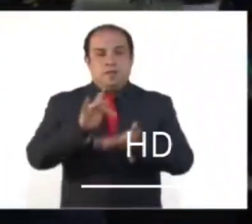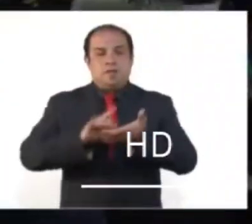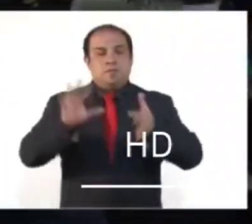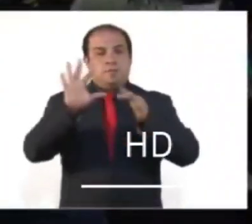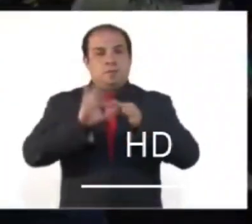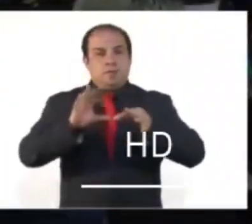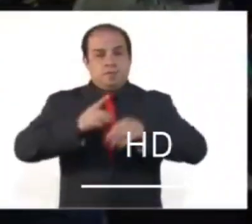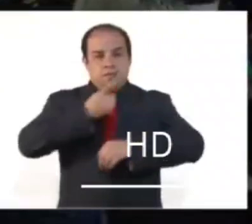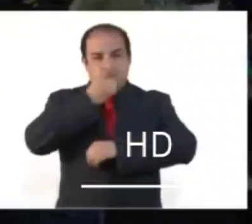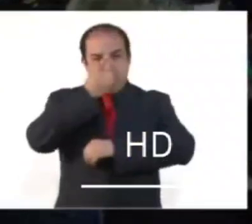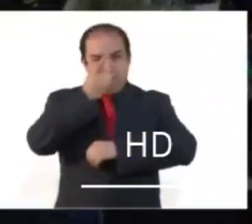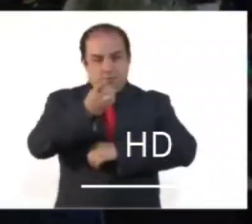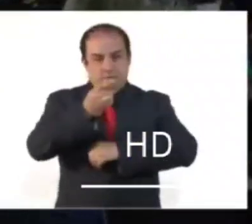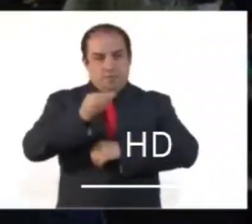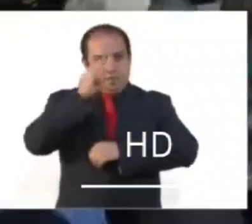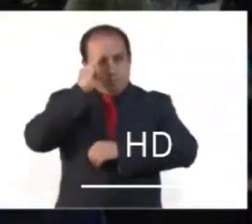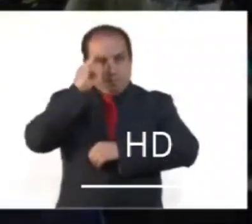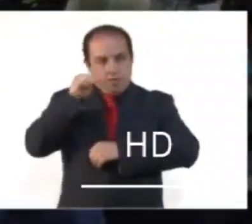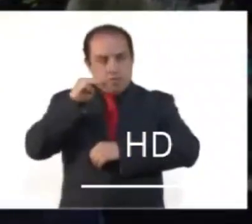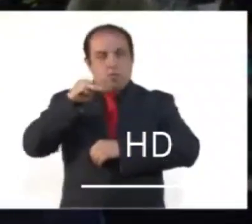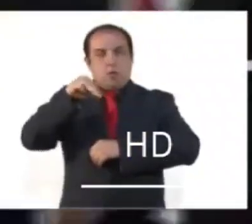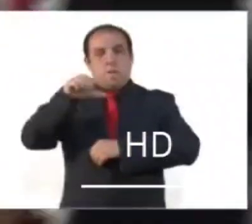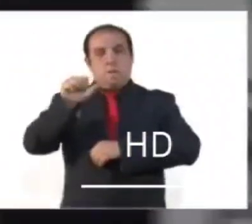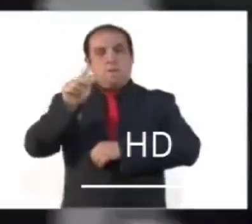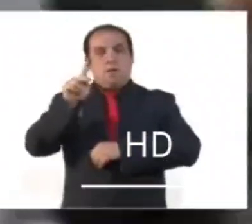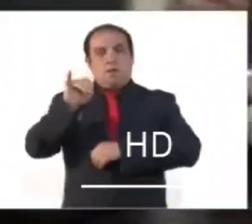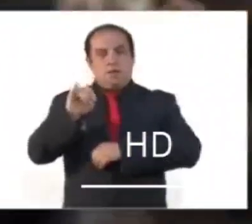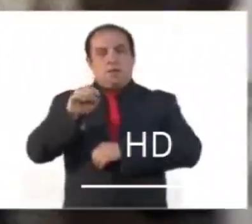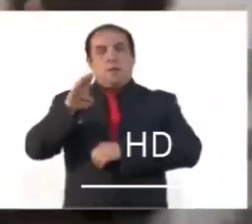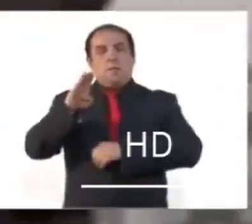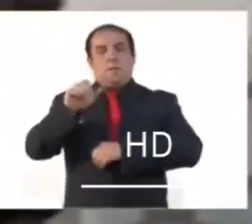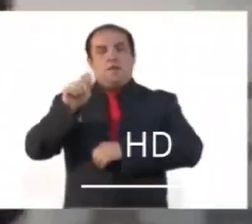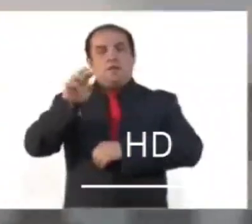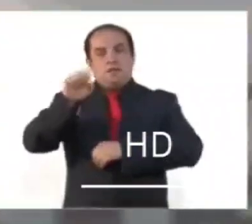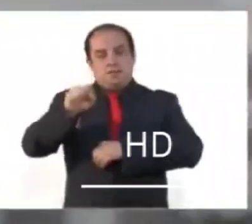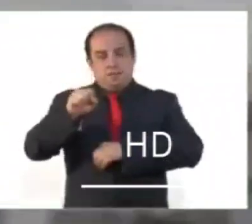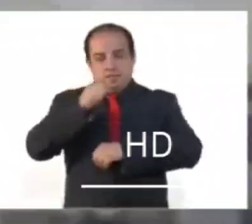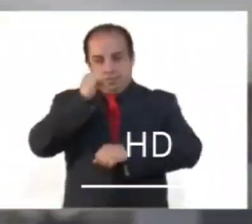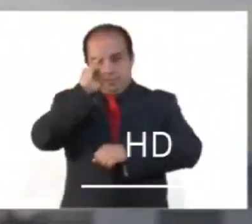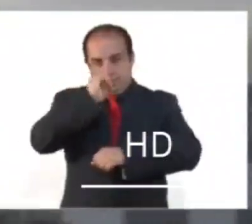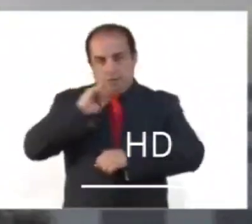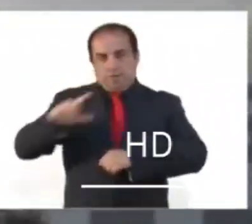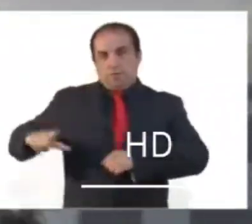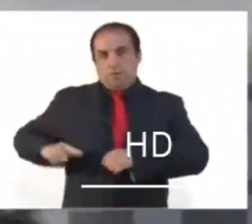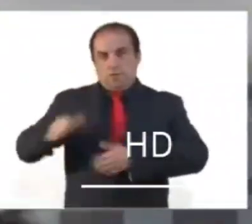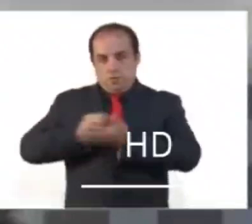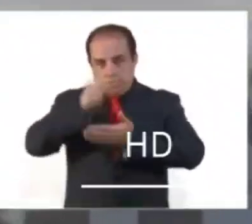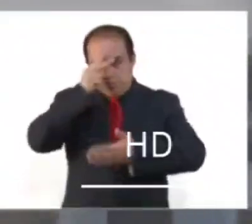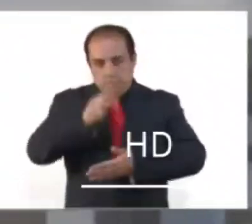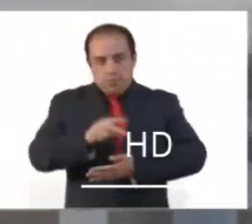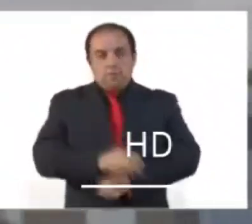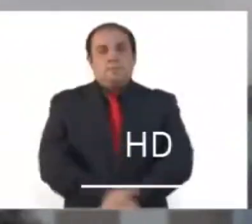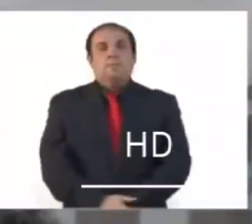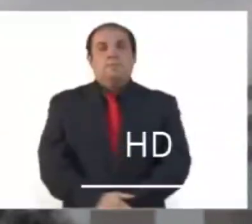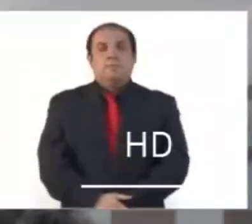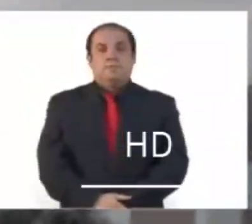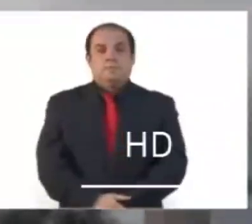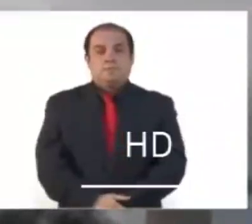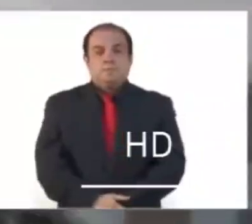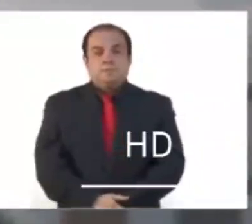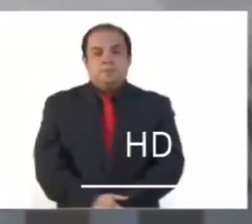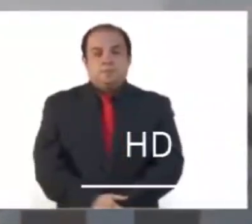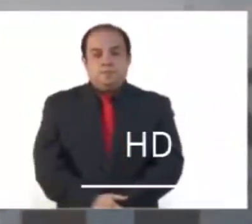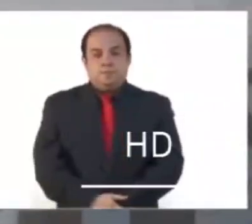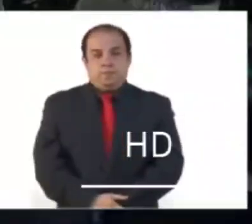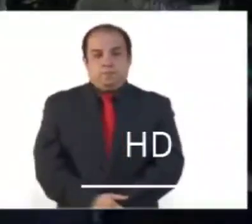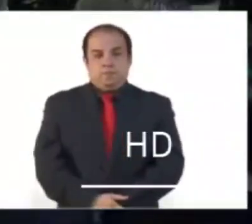Agradecemos el mensaje que nos ha dirigido el maestro Martí Batres Guadarrama, jefe de gobierno de la Ciudad de México.